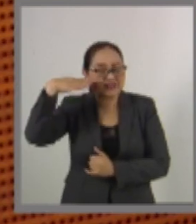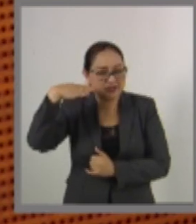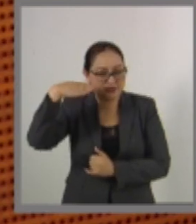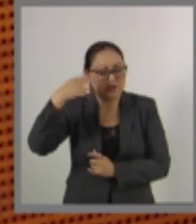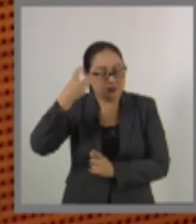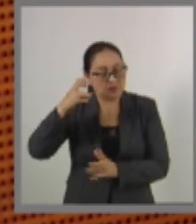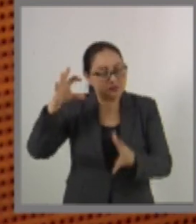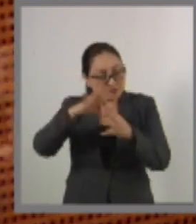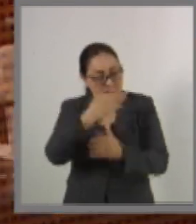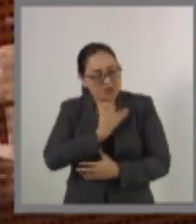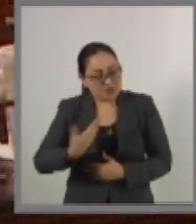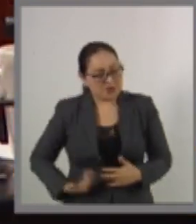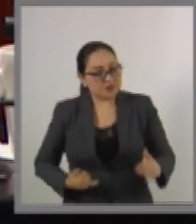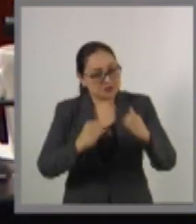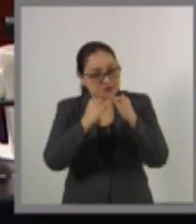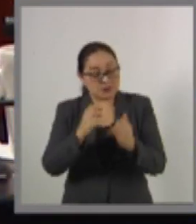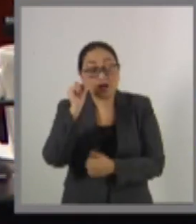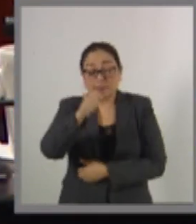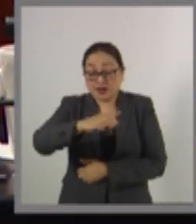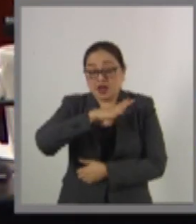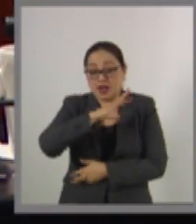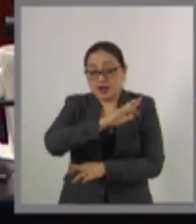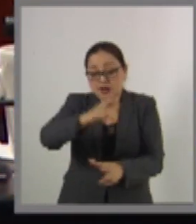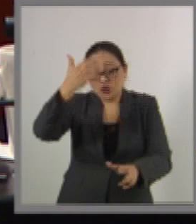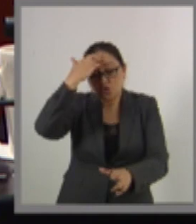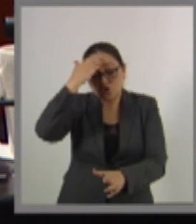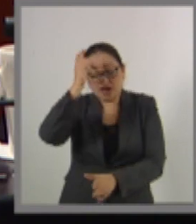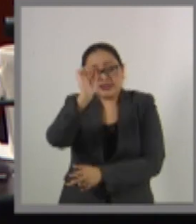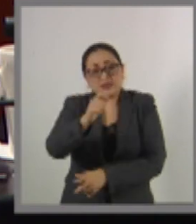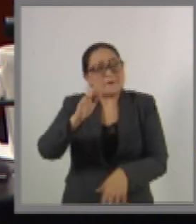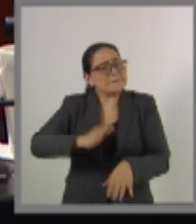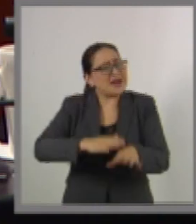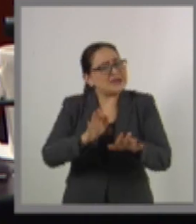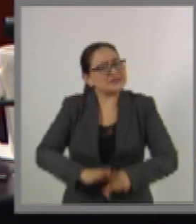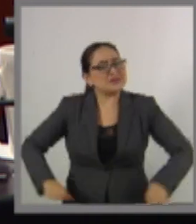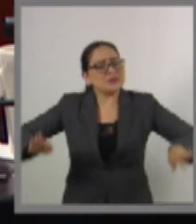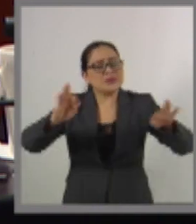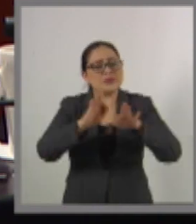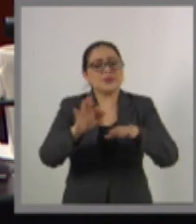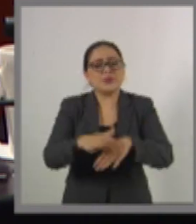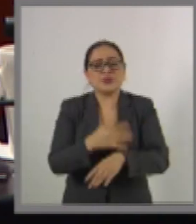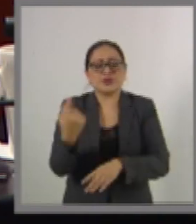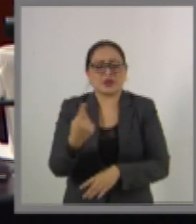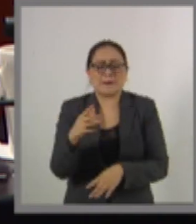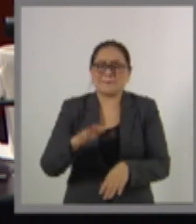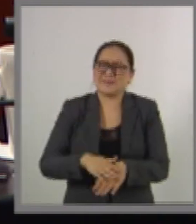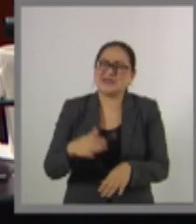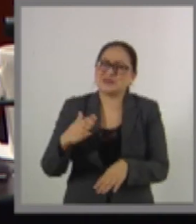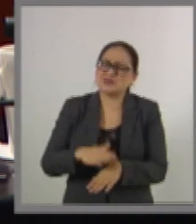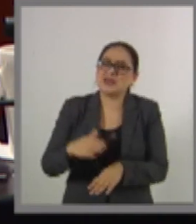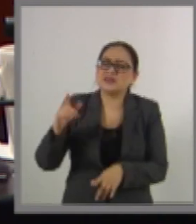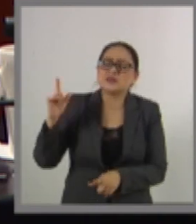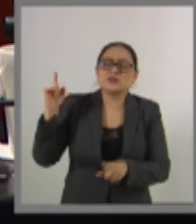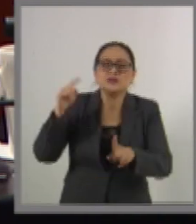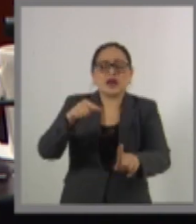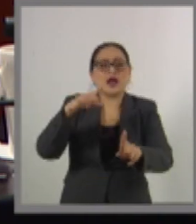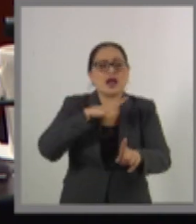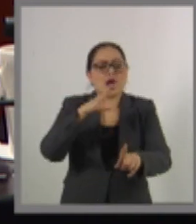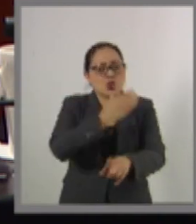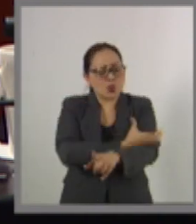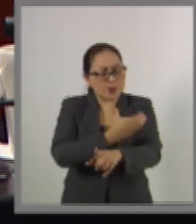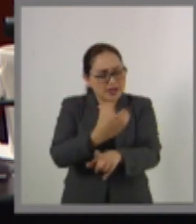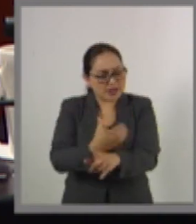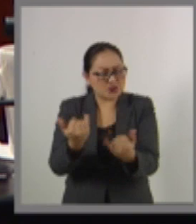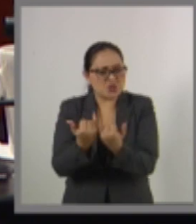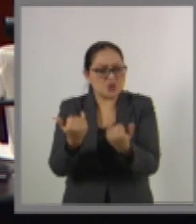decirle que este reconocimiento es aún mayor y profundo como compañero y como